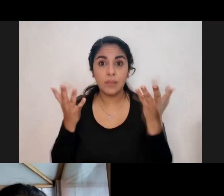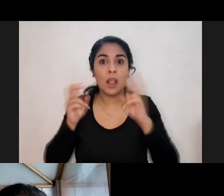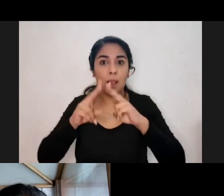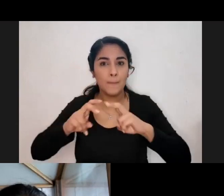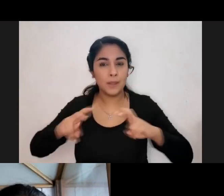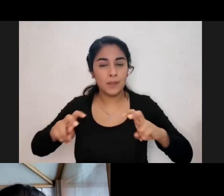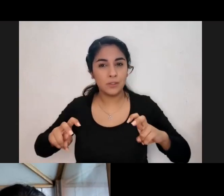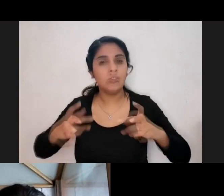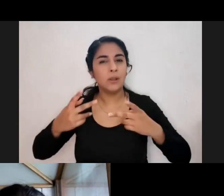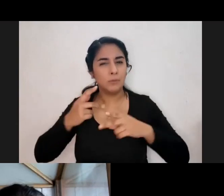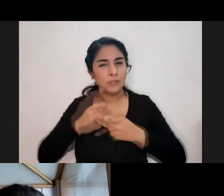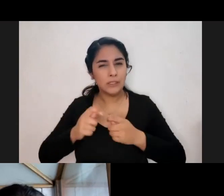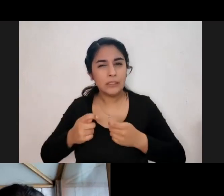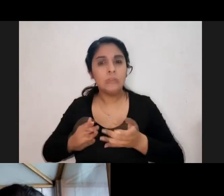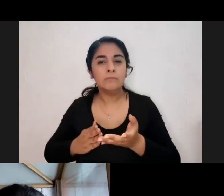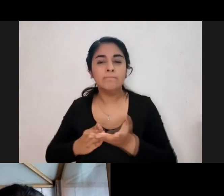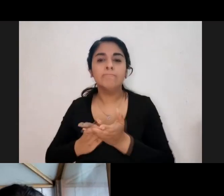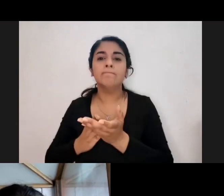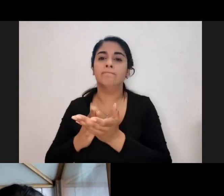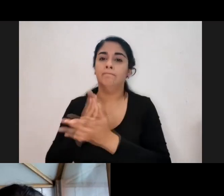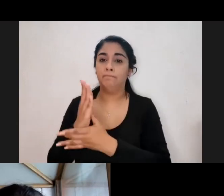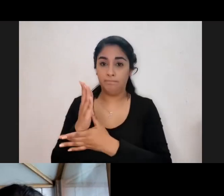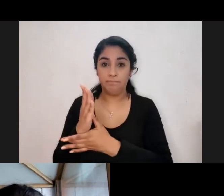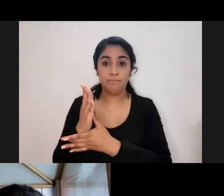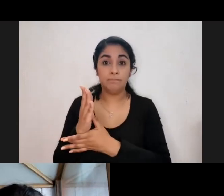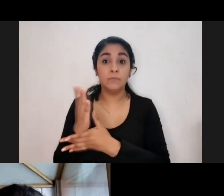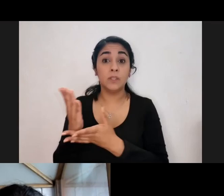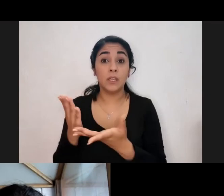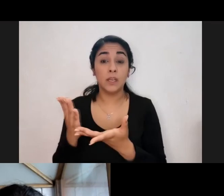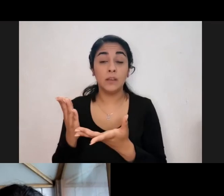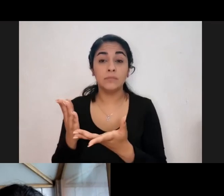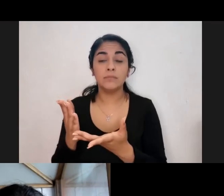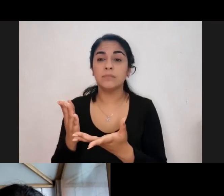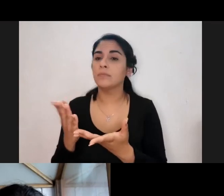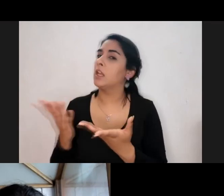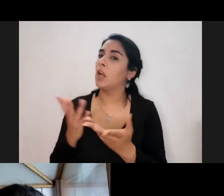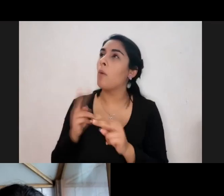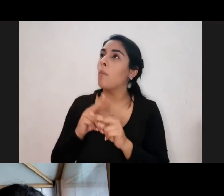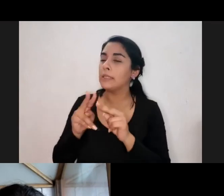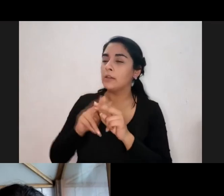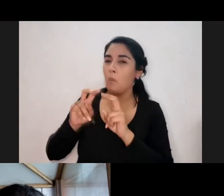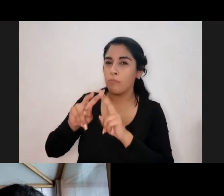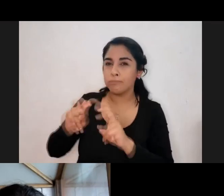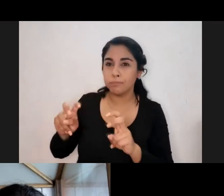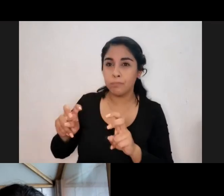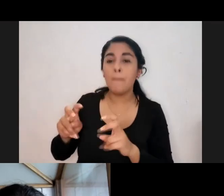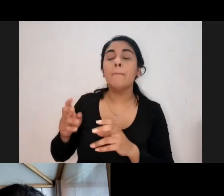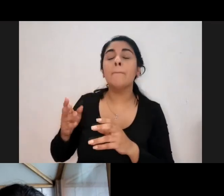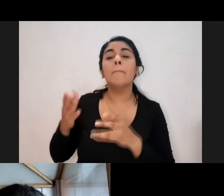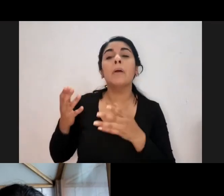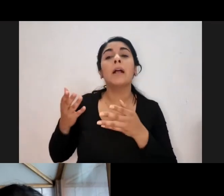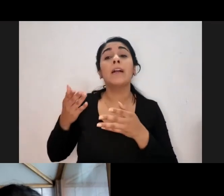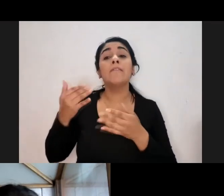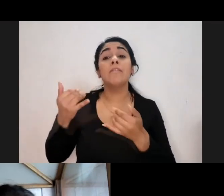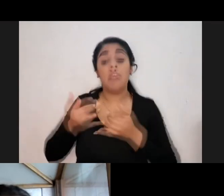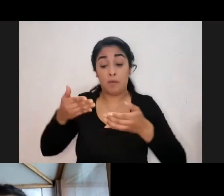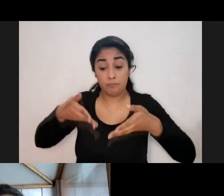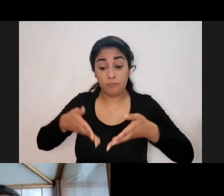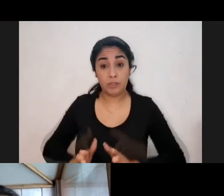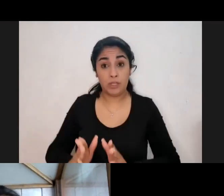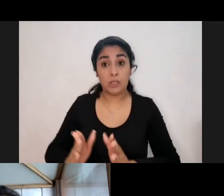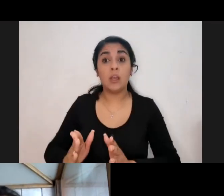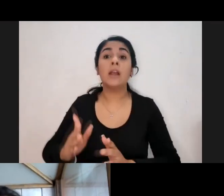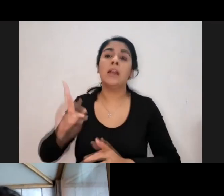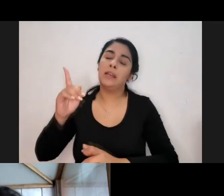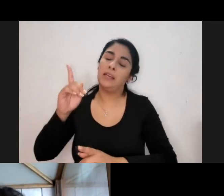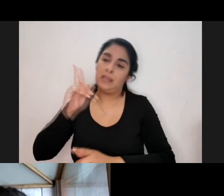tratando de partir, que es de hacer seguimiento de recién nacidos que nacieron de madres COVID